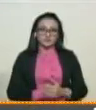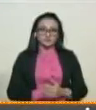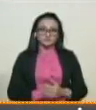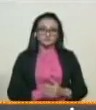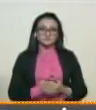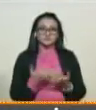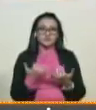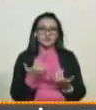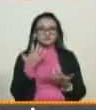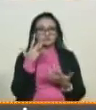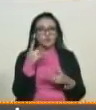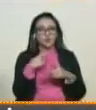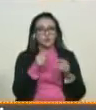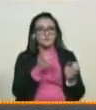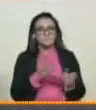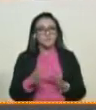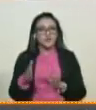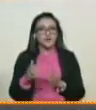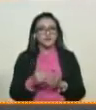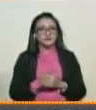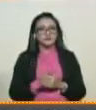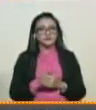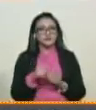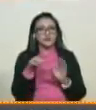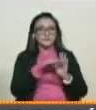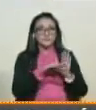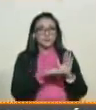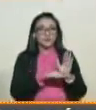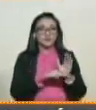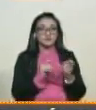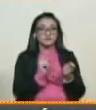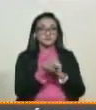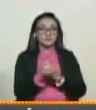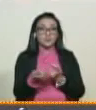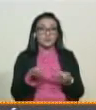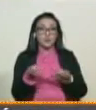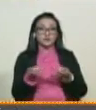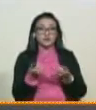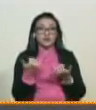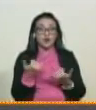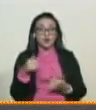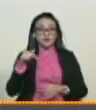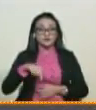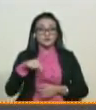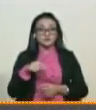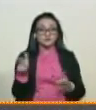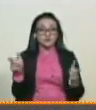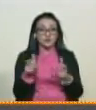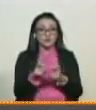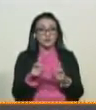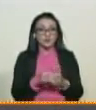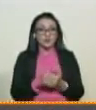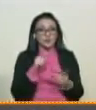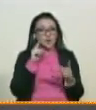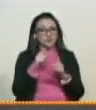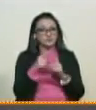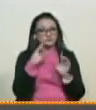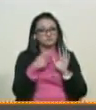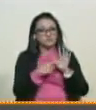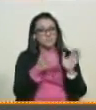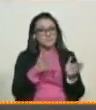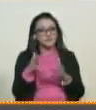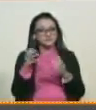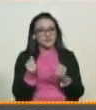Vamos a ver ahora otro de los planes que se aplica en este programa y es la reconversión monetaria. Hoy se realizó una reunión con el propósito de presentar el plan